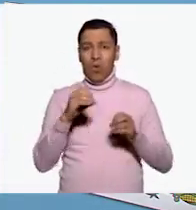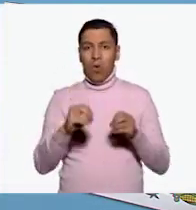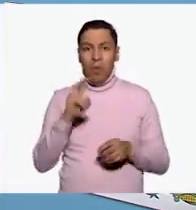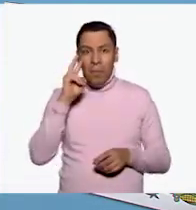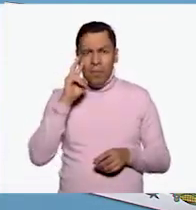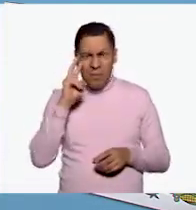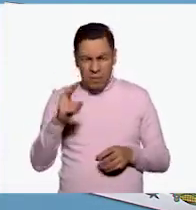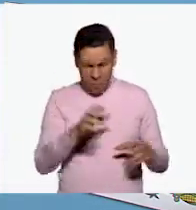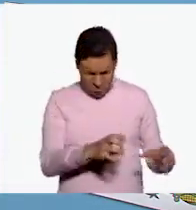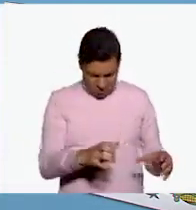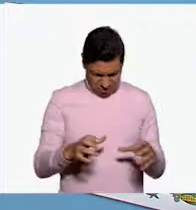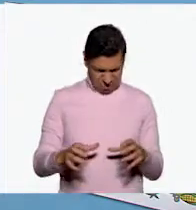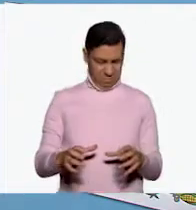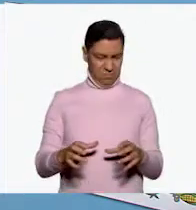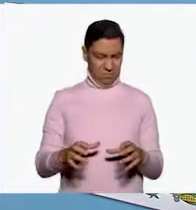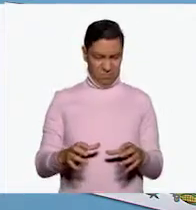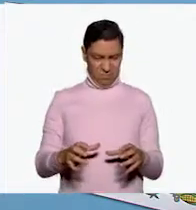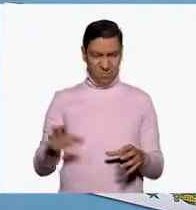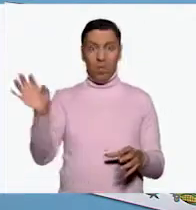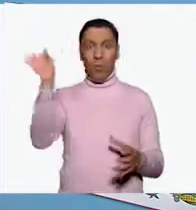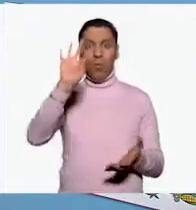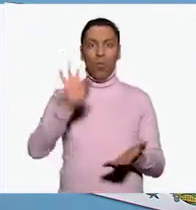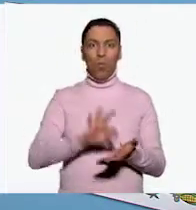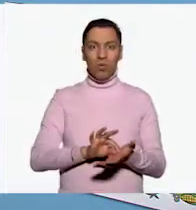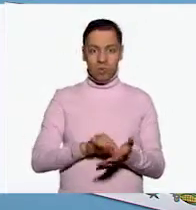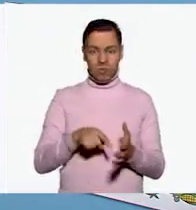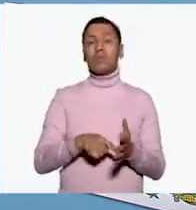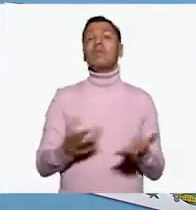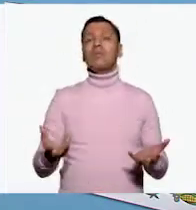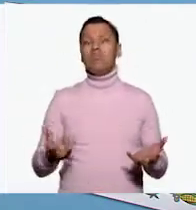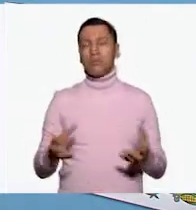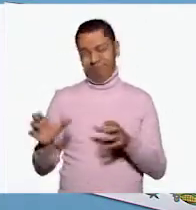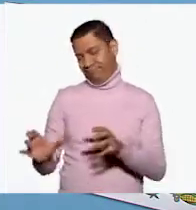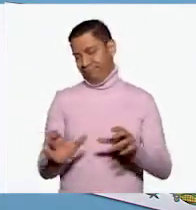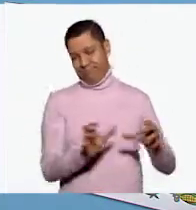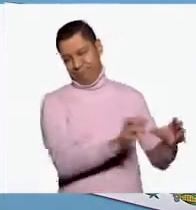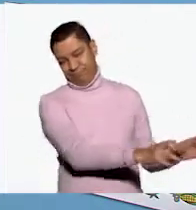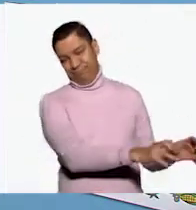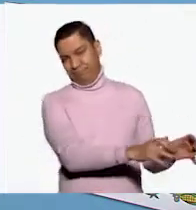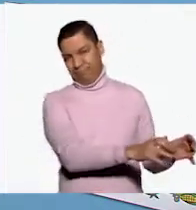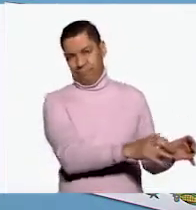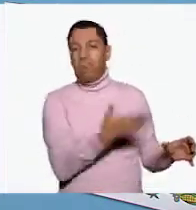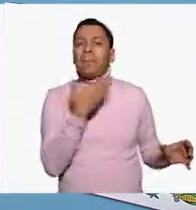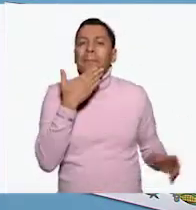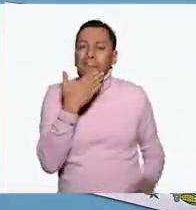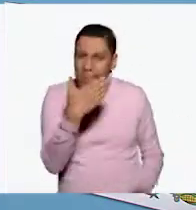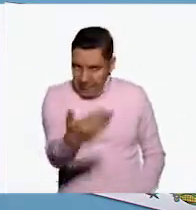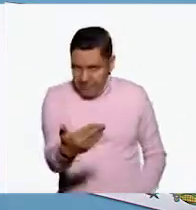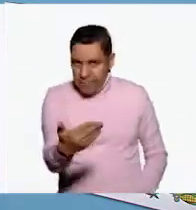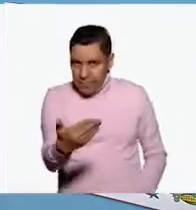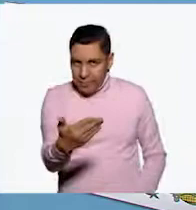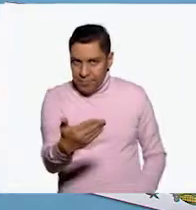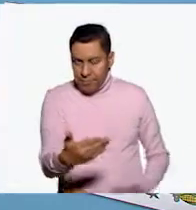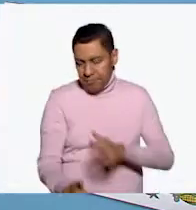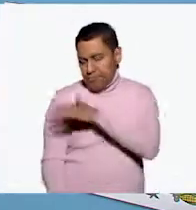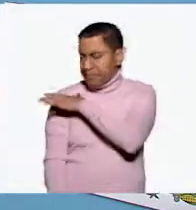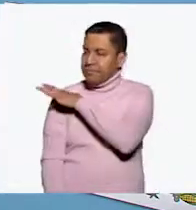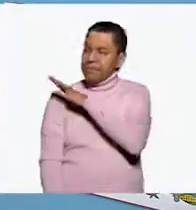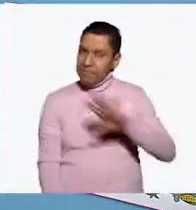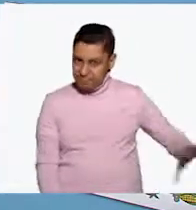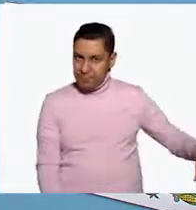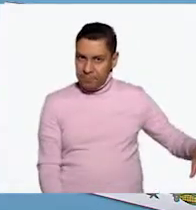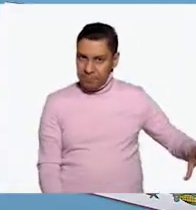que la comida no estaba en condiciones para que la comieran y el asco nos ayuda a alejarnos o a rechazar esas